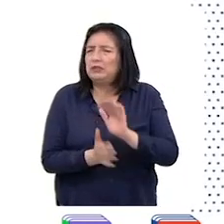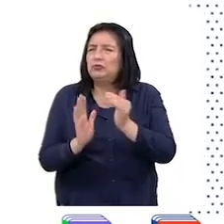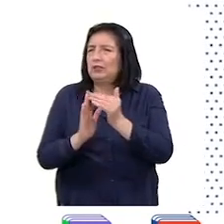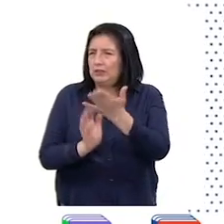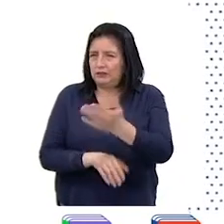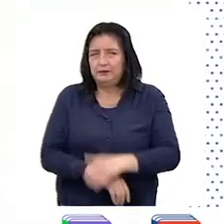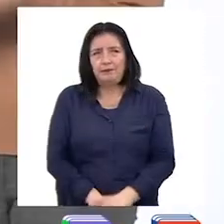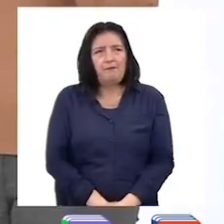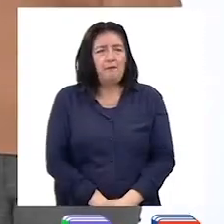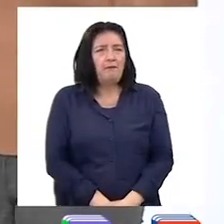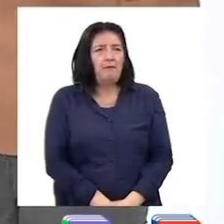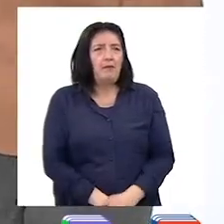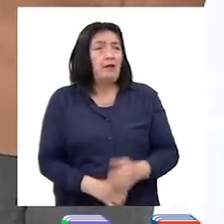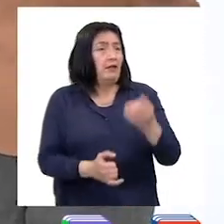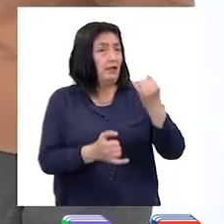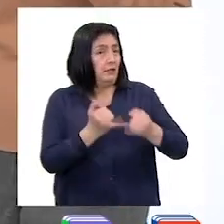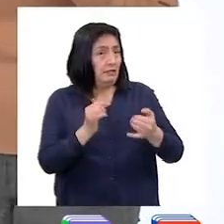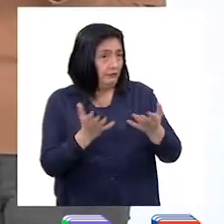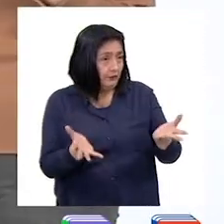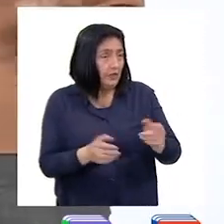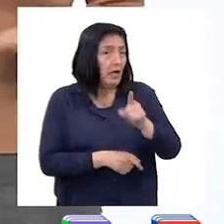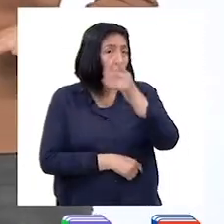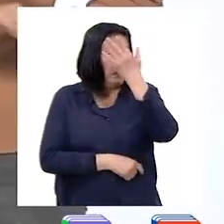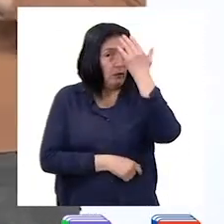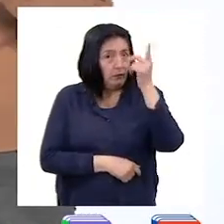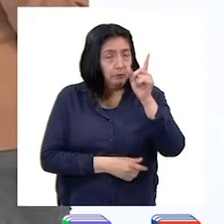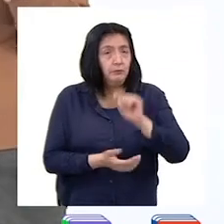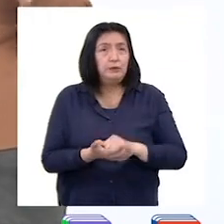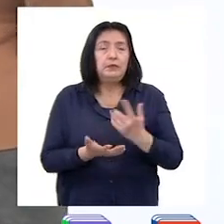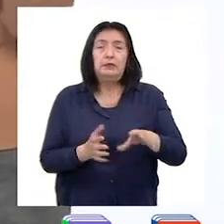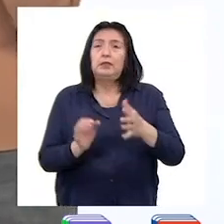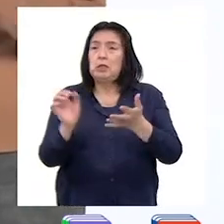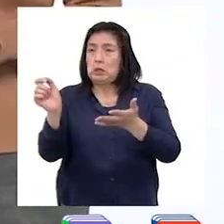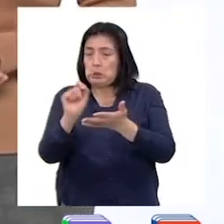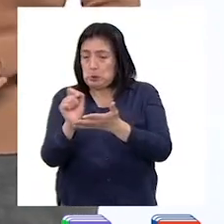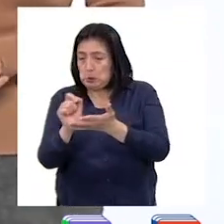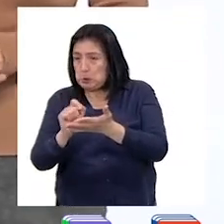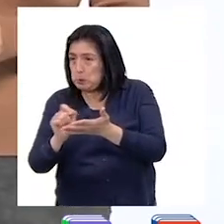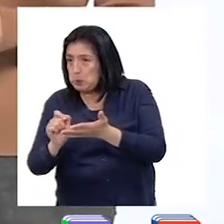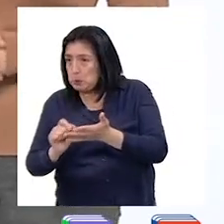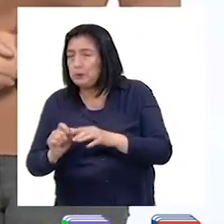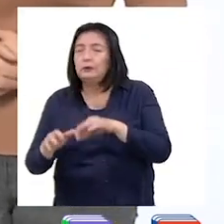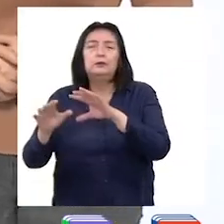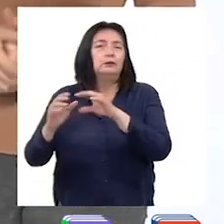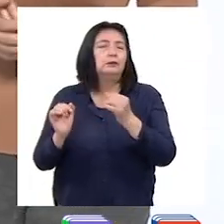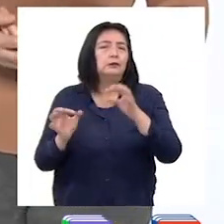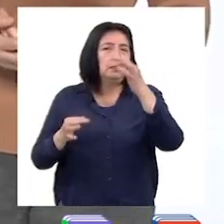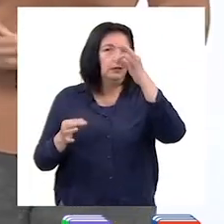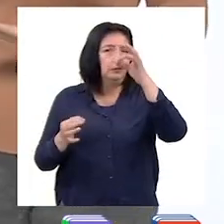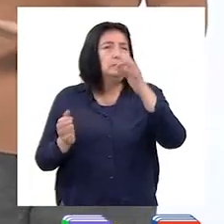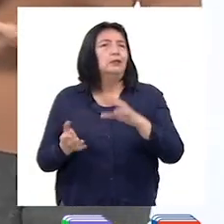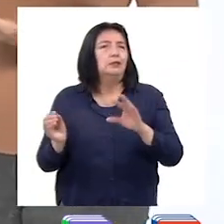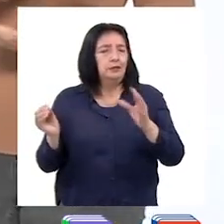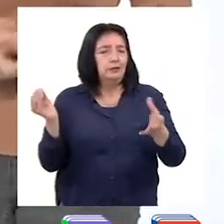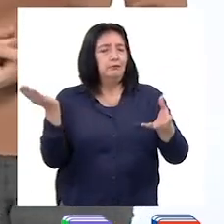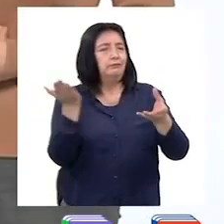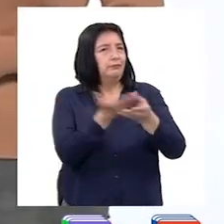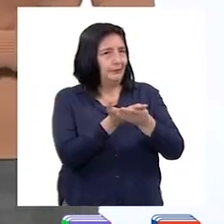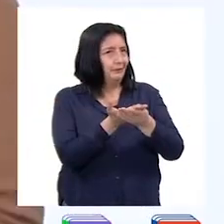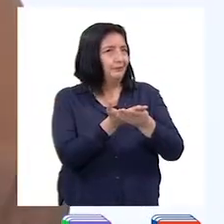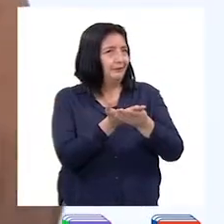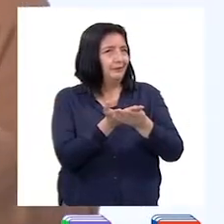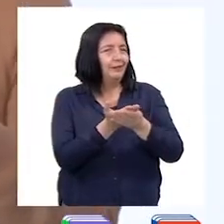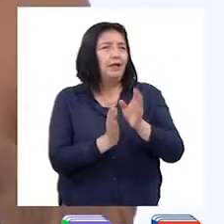casa. Finalmente, no olviden plasmar los resultados de su investigación en una hoja y agregarla a su